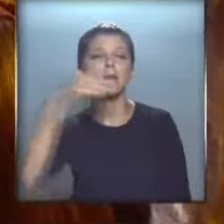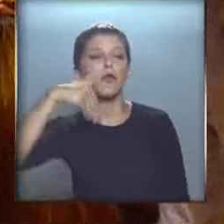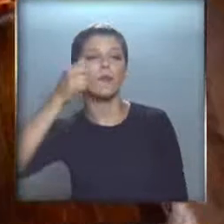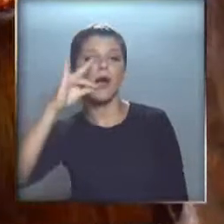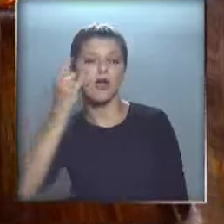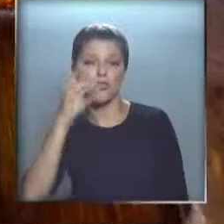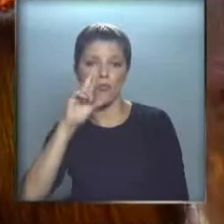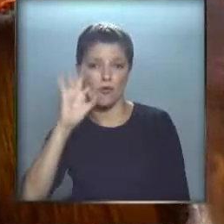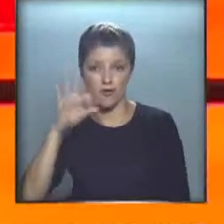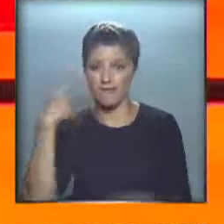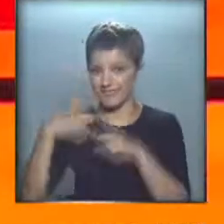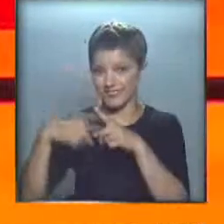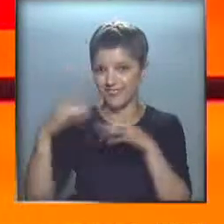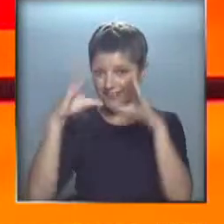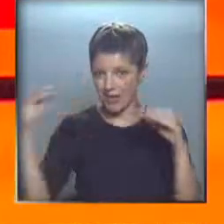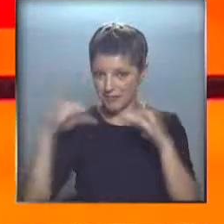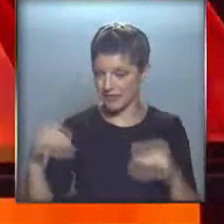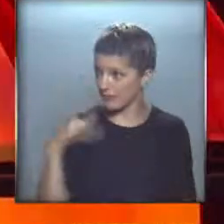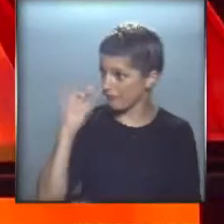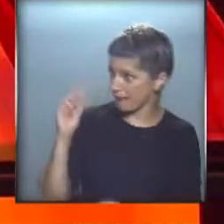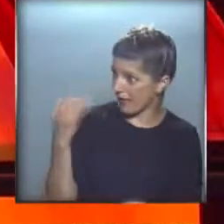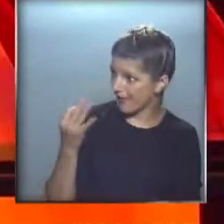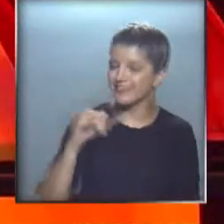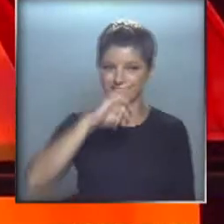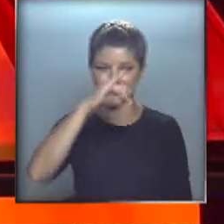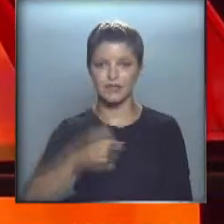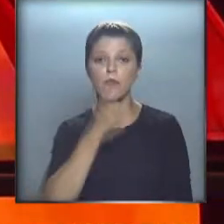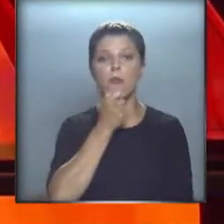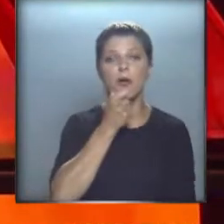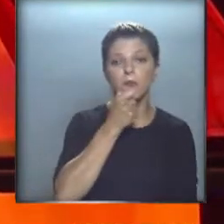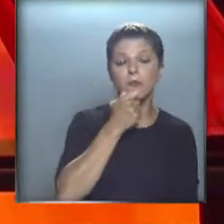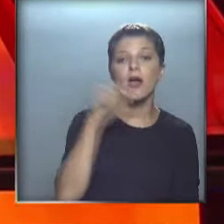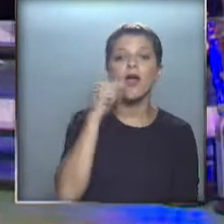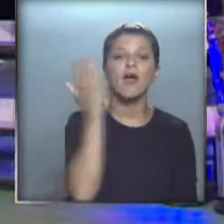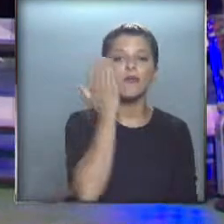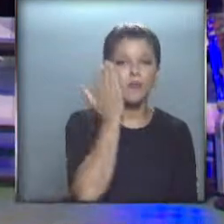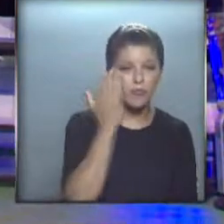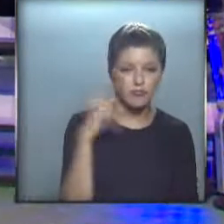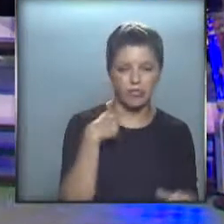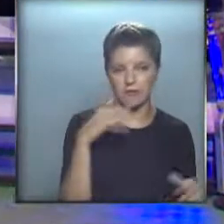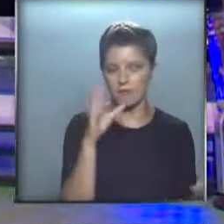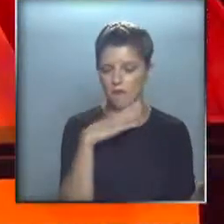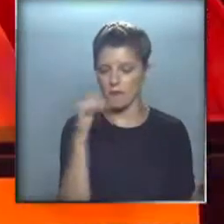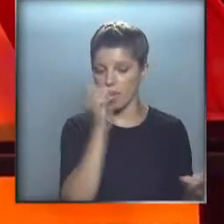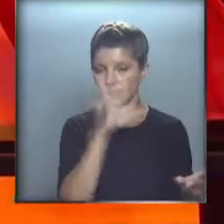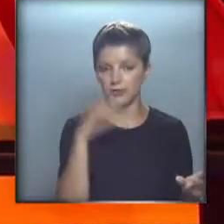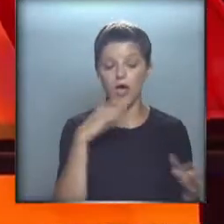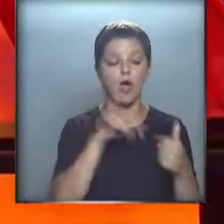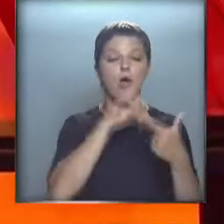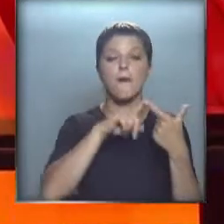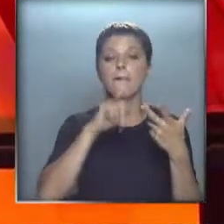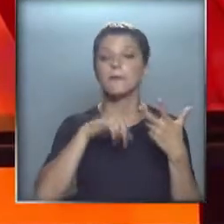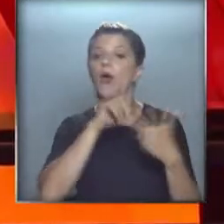Navidad. Claro, exactamente. El comentarista baboso de Facebook, por ejemplo, dice, las parejas que se dicen ma y pa, eso pasa